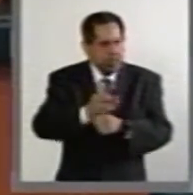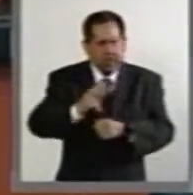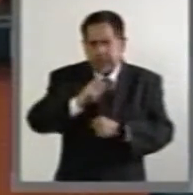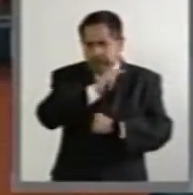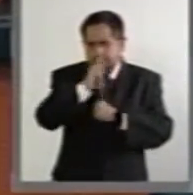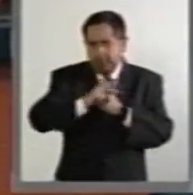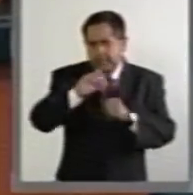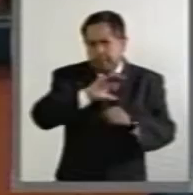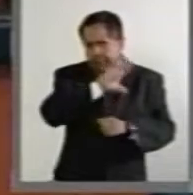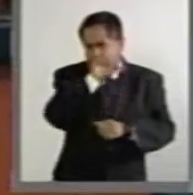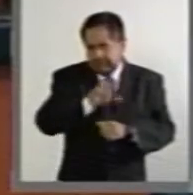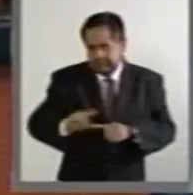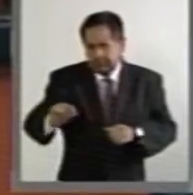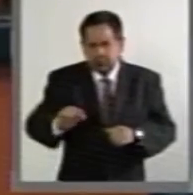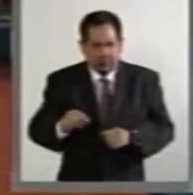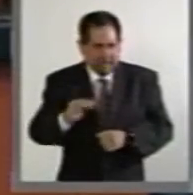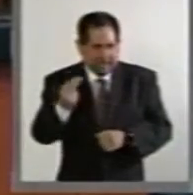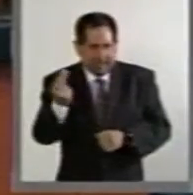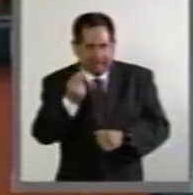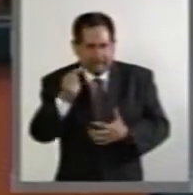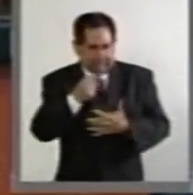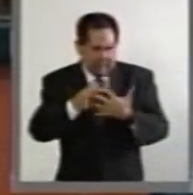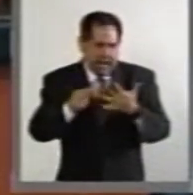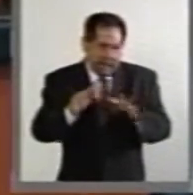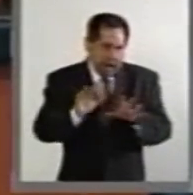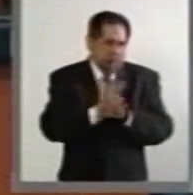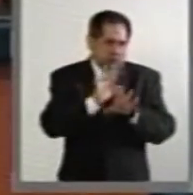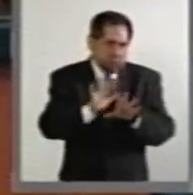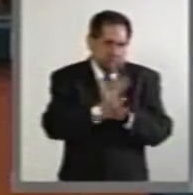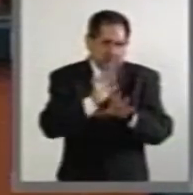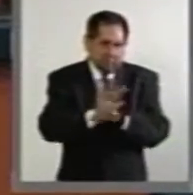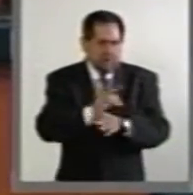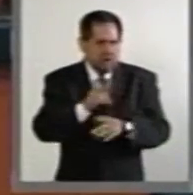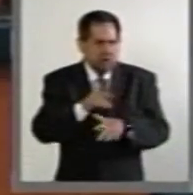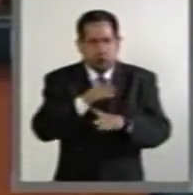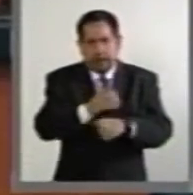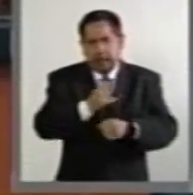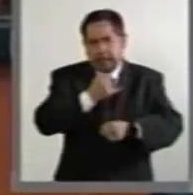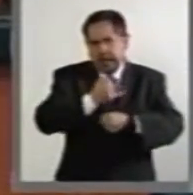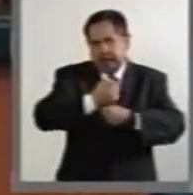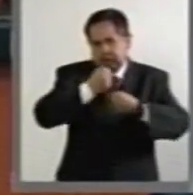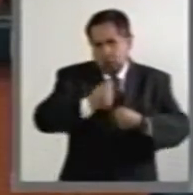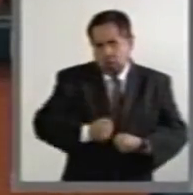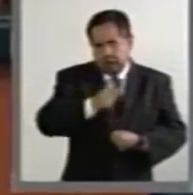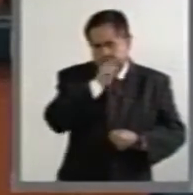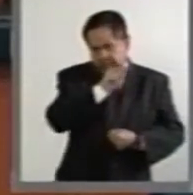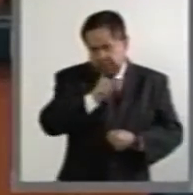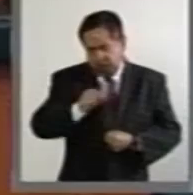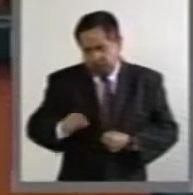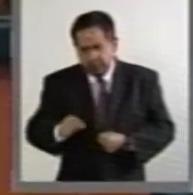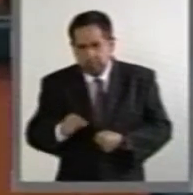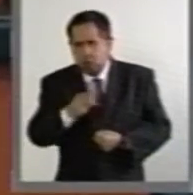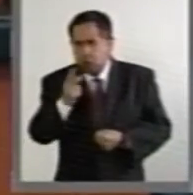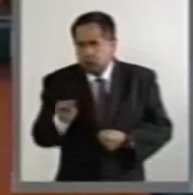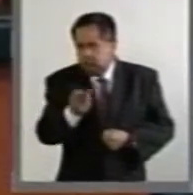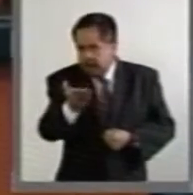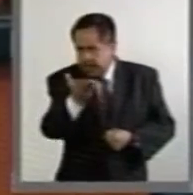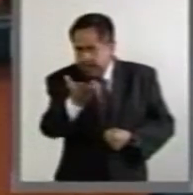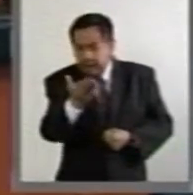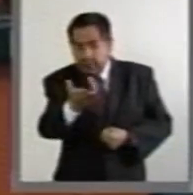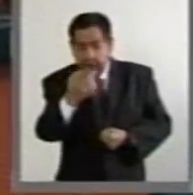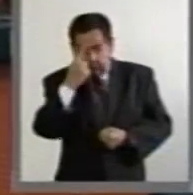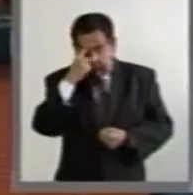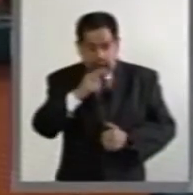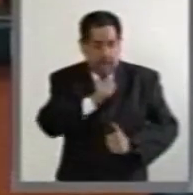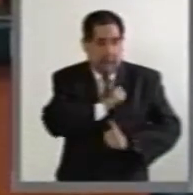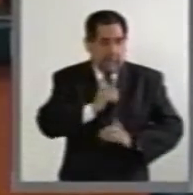la necesidad de hacer una serie de cambios, dada la inseguridad que se está viviendo. Usted lo que pide es que el